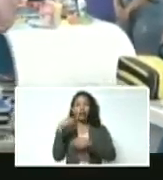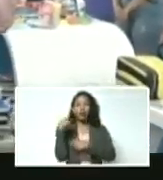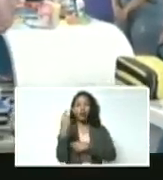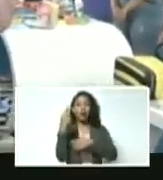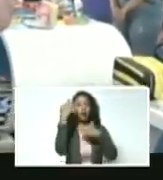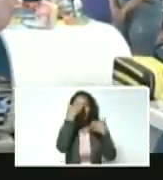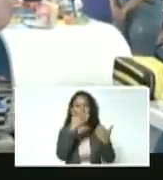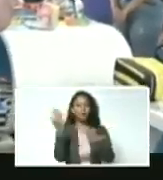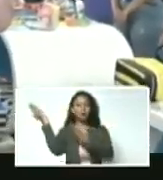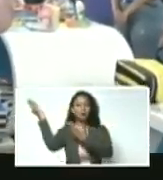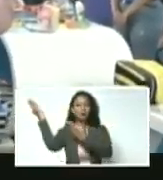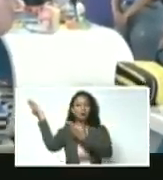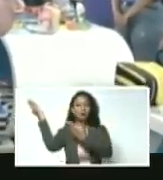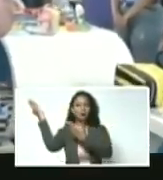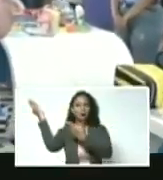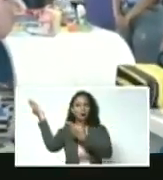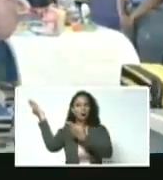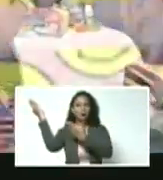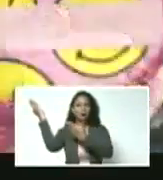¡Adelante!